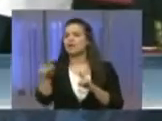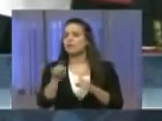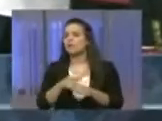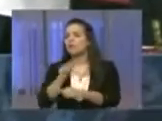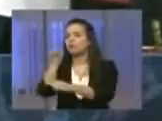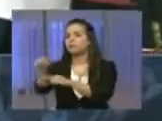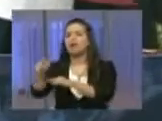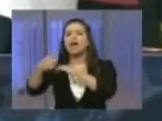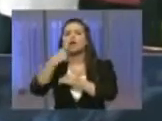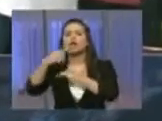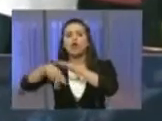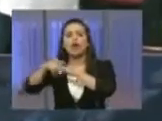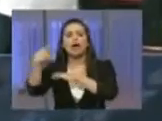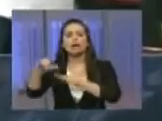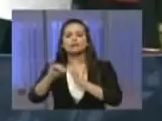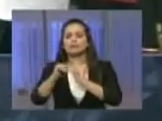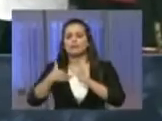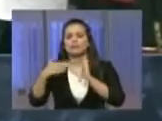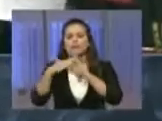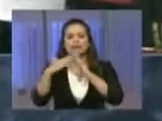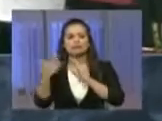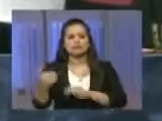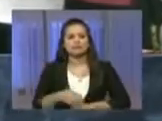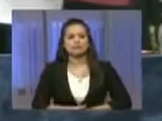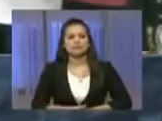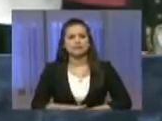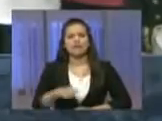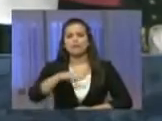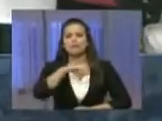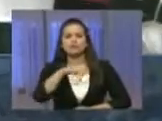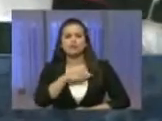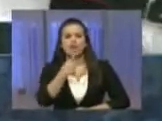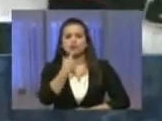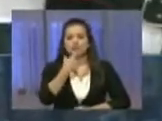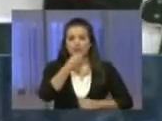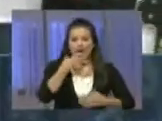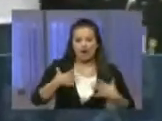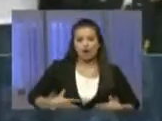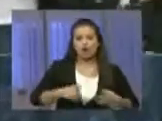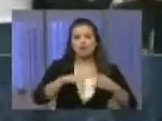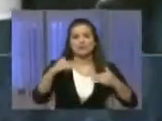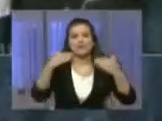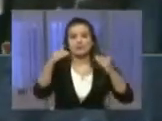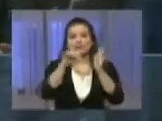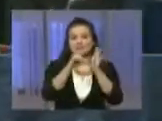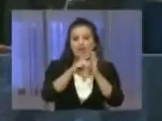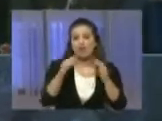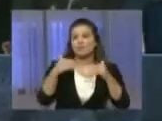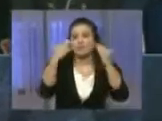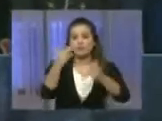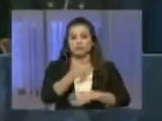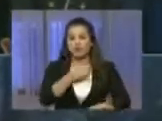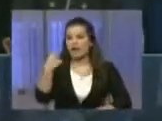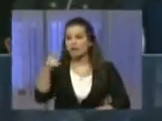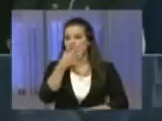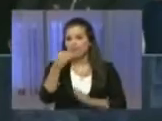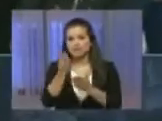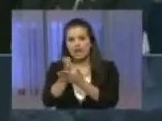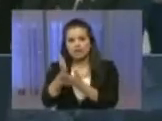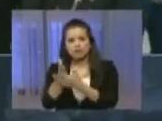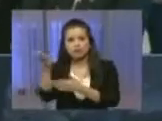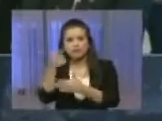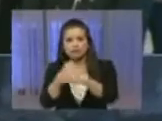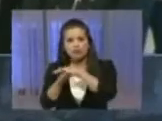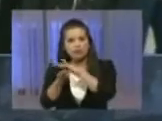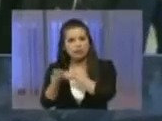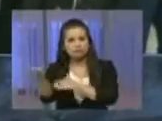simoncito su misión eh de primaria de secundaria la universidad con la misión sucre allí es pobre quien tiene